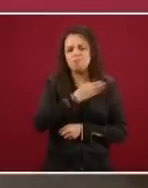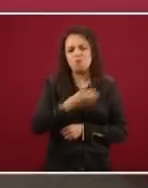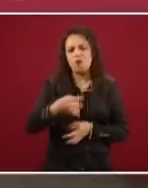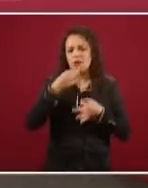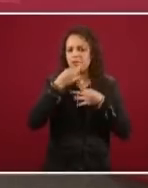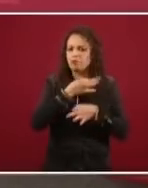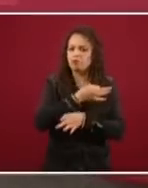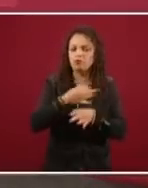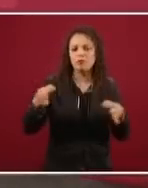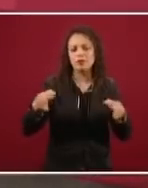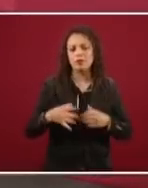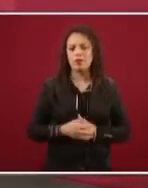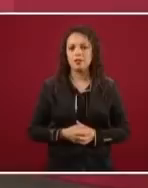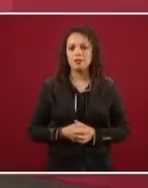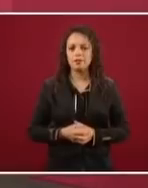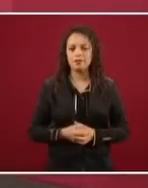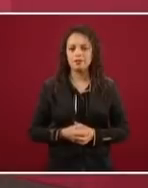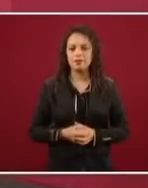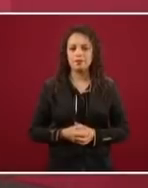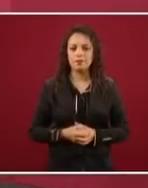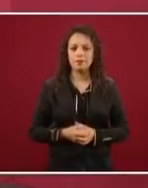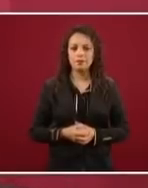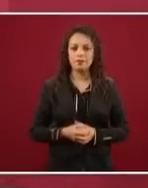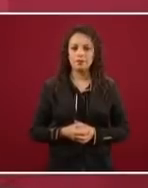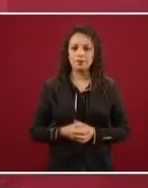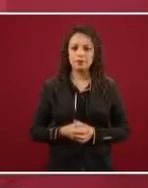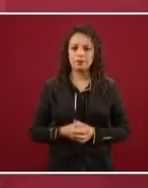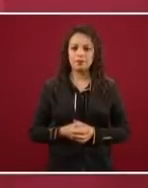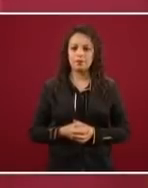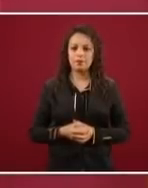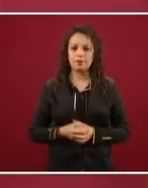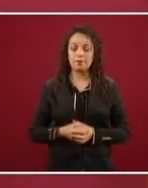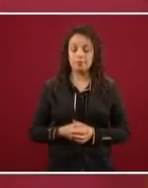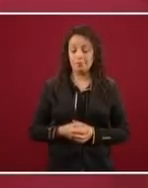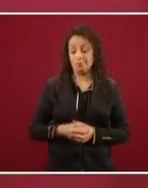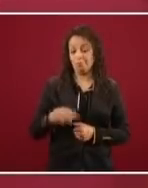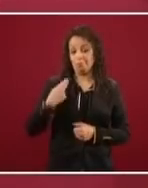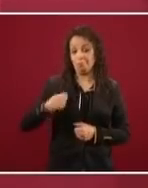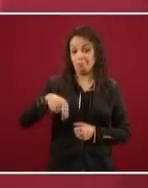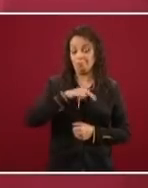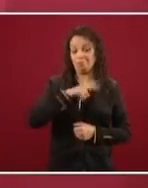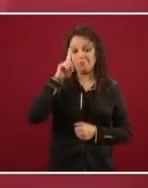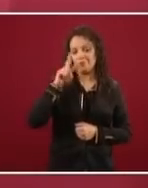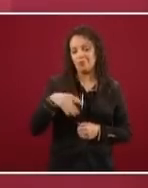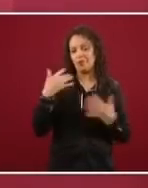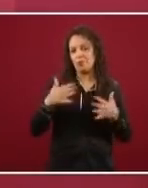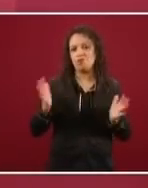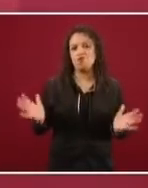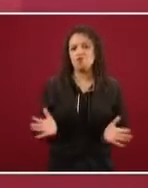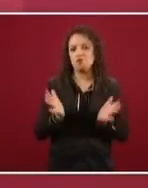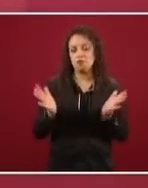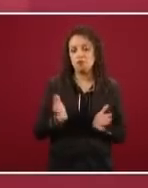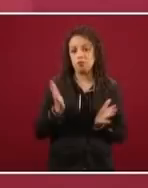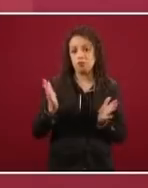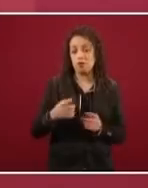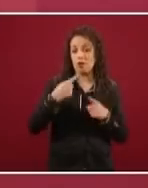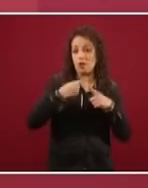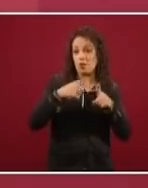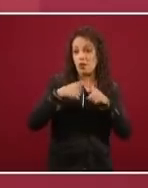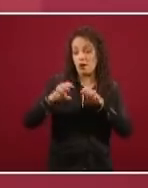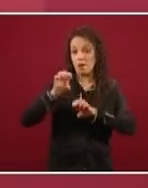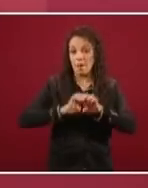nosotros estamos este también alentando que las empresas petroleras que